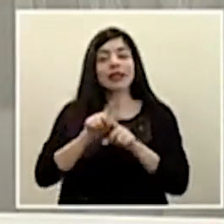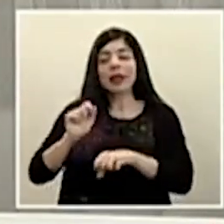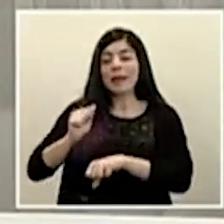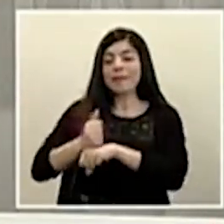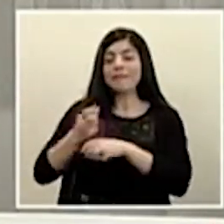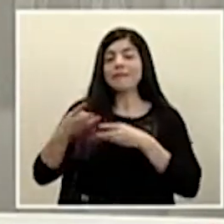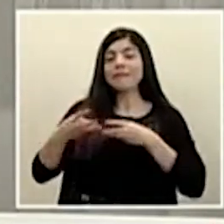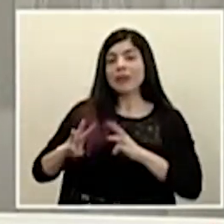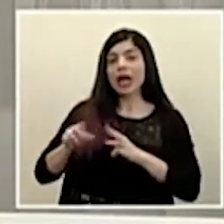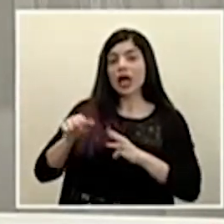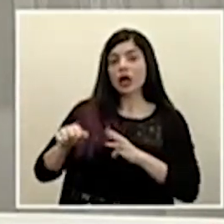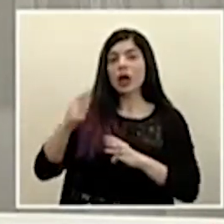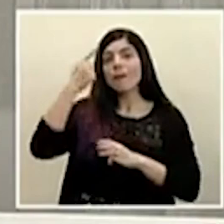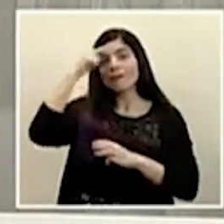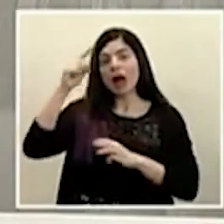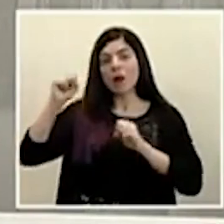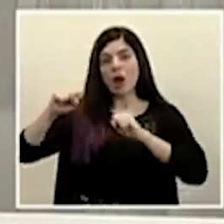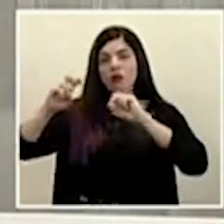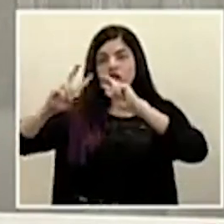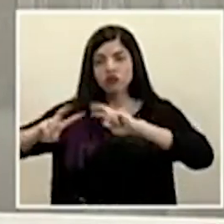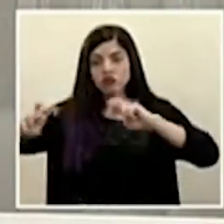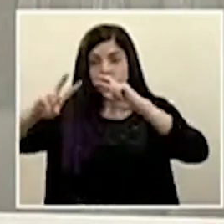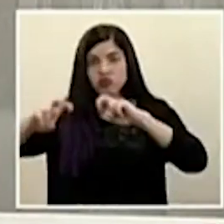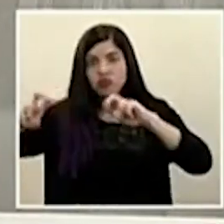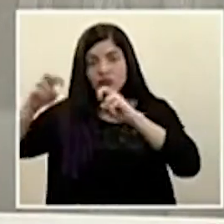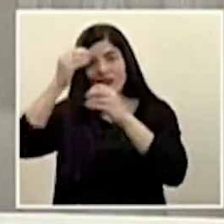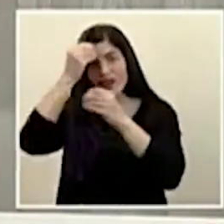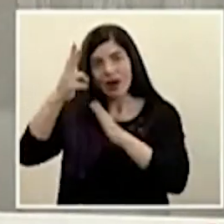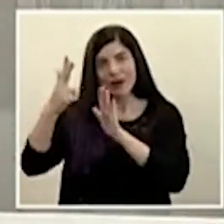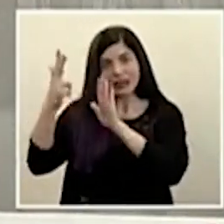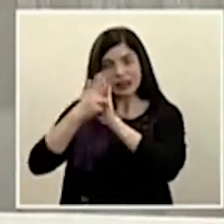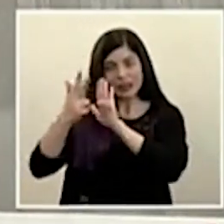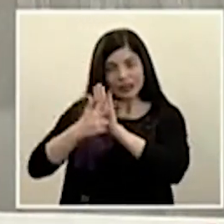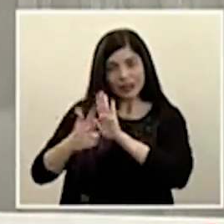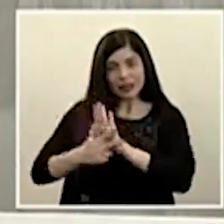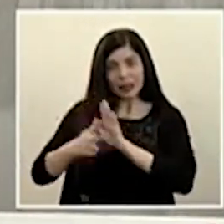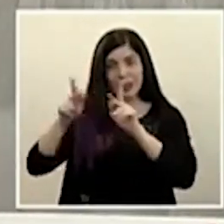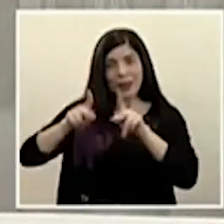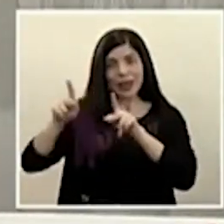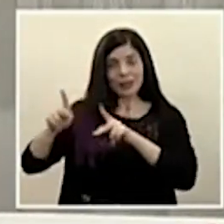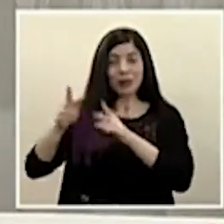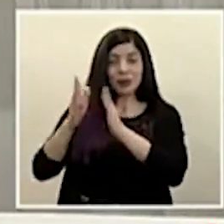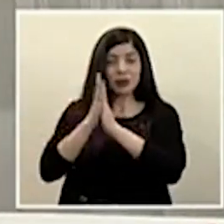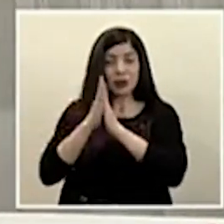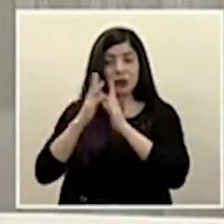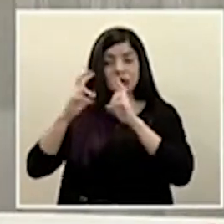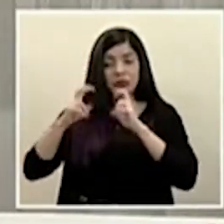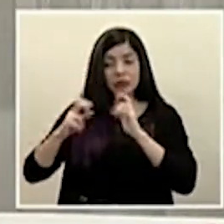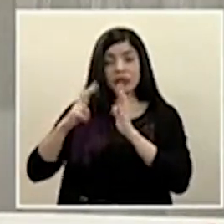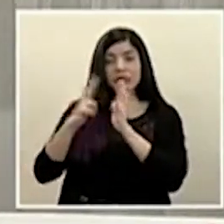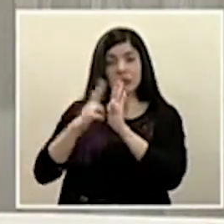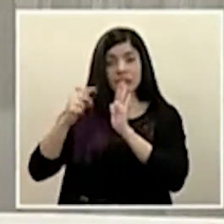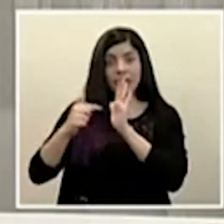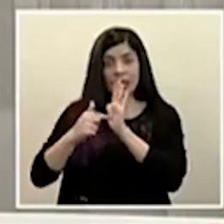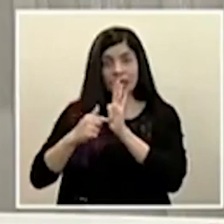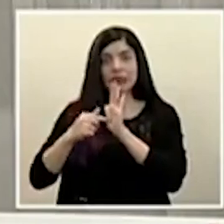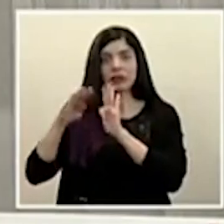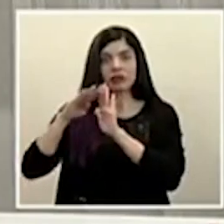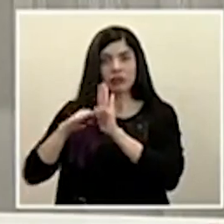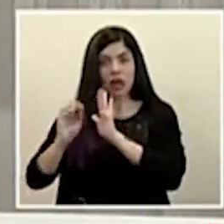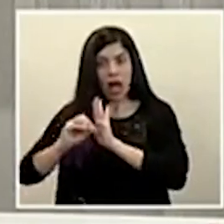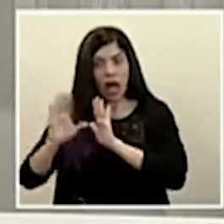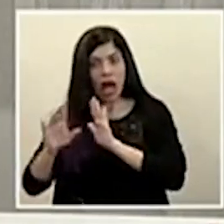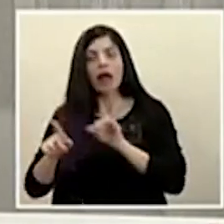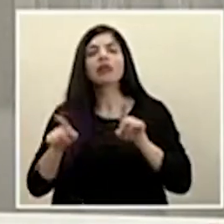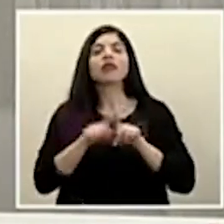aplicando no solo para el análisis y la validación de la información de las personas solicitantes, sino también, por supuesto, ponemos